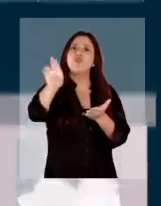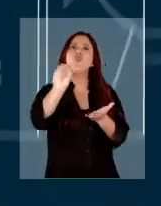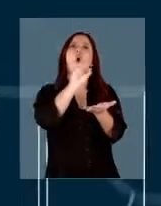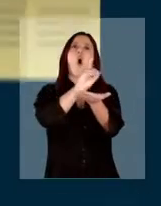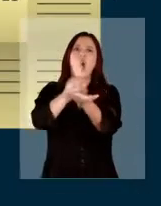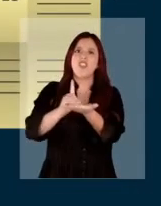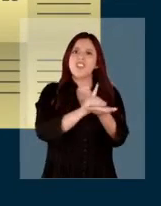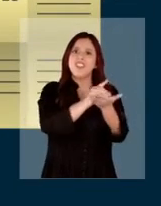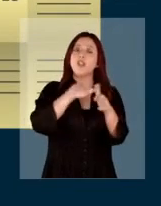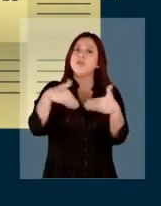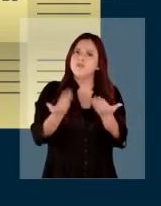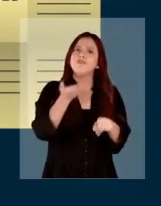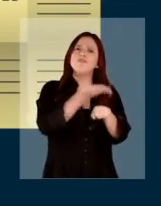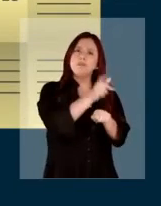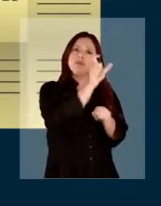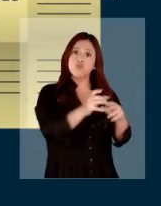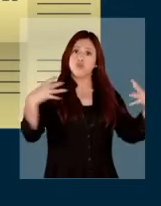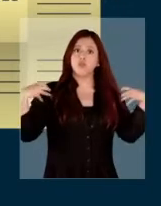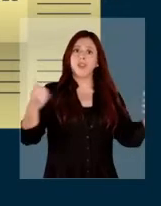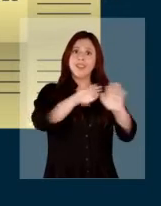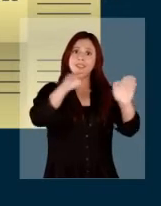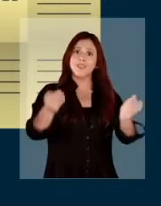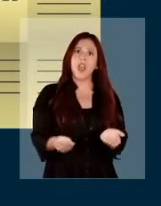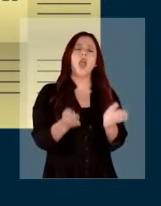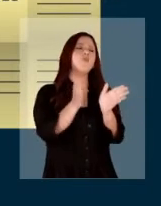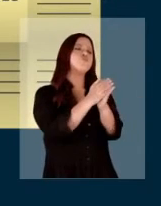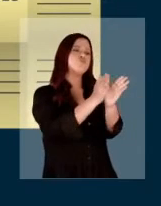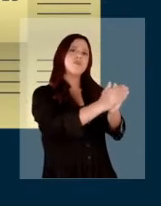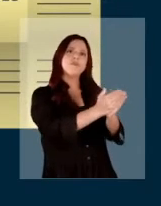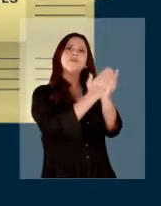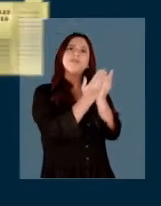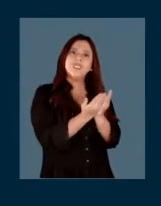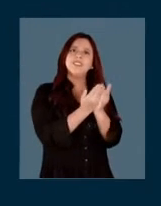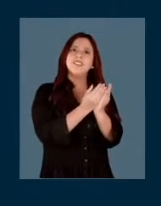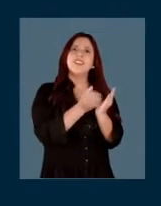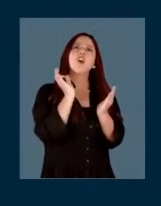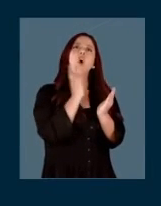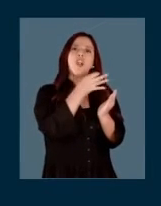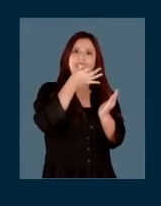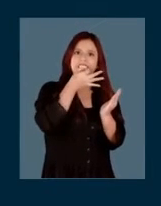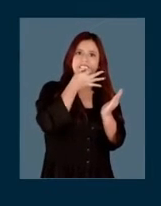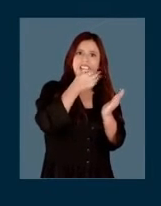sauces, son solo 12 mesas, desde la mesa 3B a la 14B.